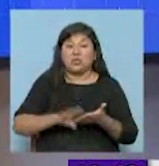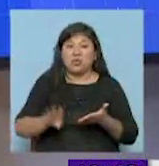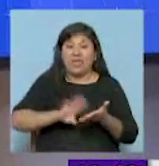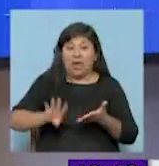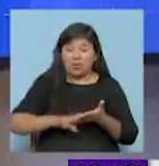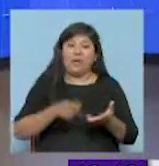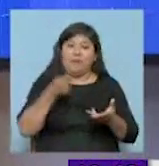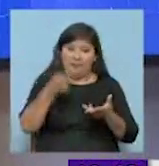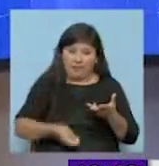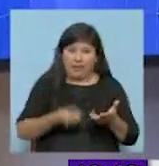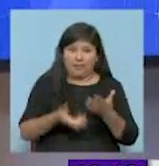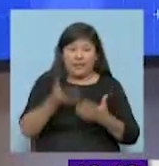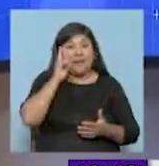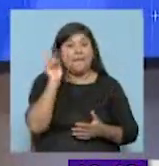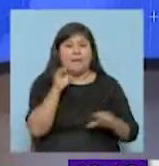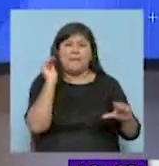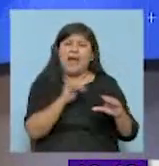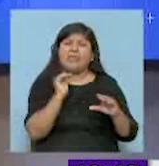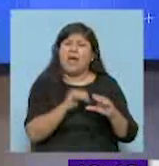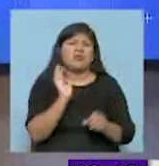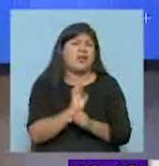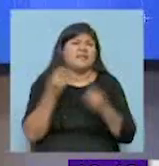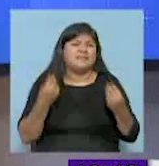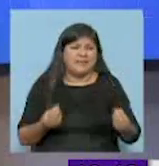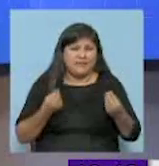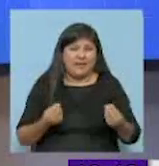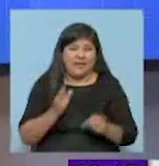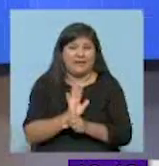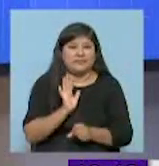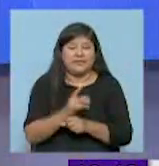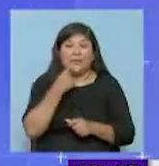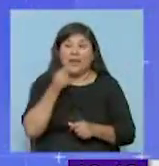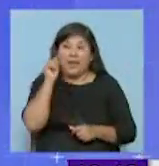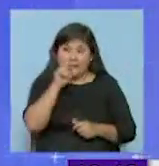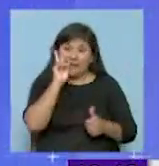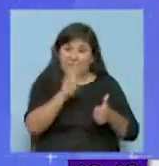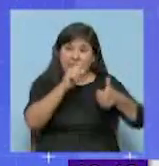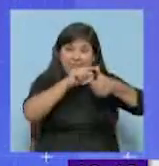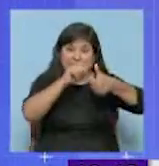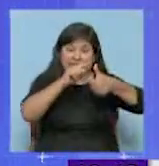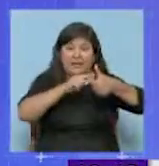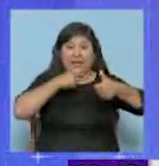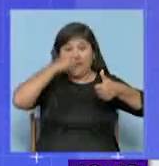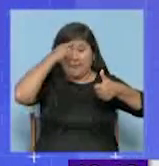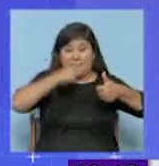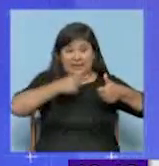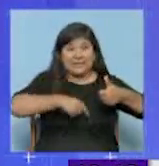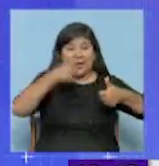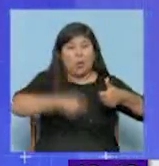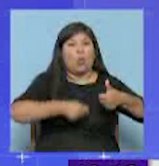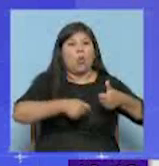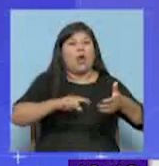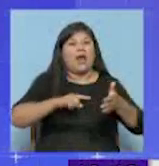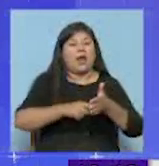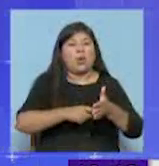deudas. Aquí está el plan de ahorro. ¿Qué significa? El plan de ahorro consta de estos pasos. La cuota pura, y